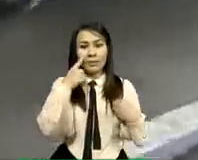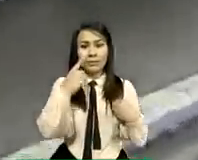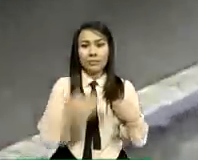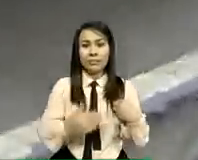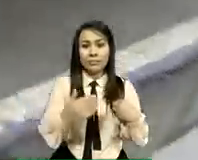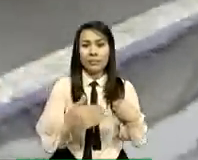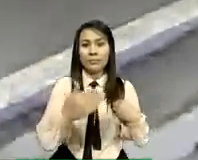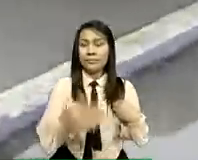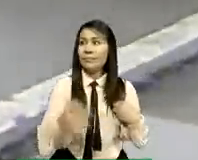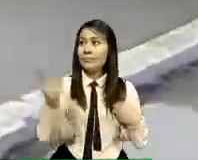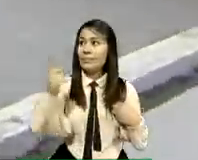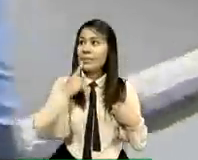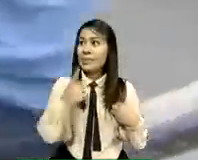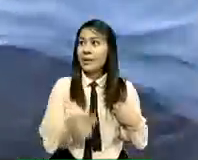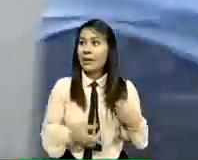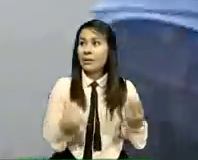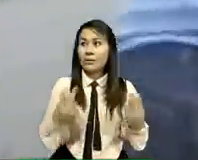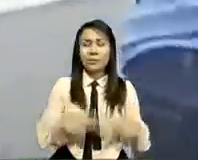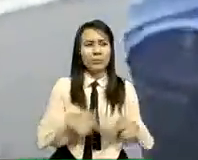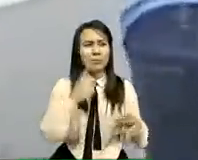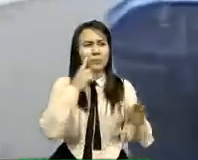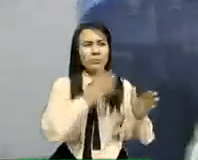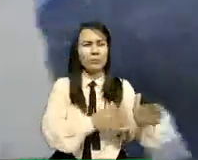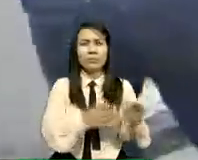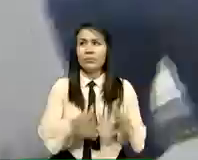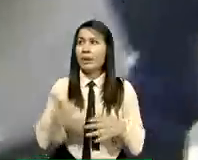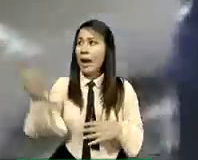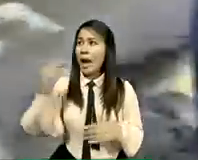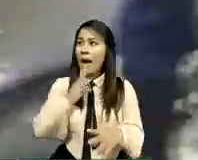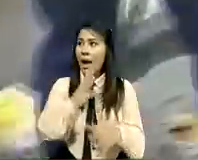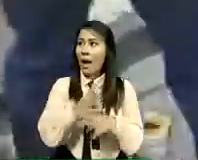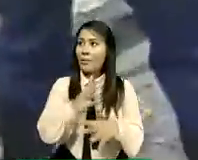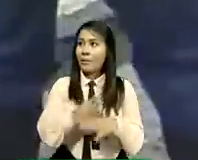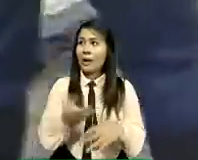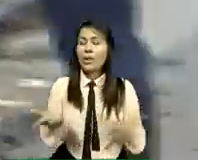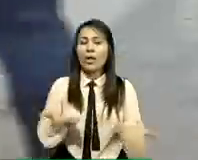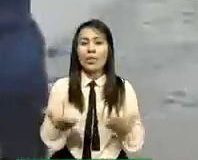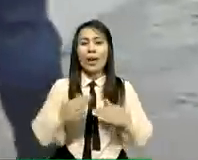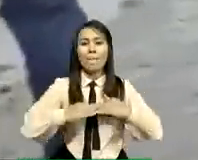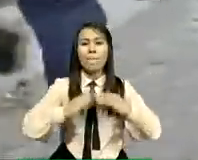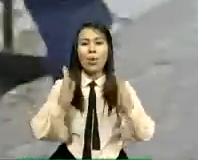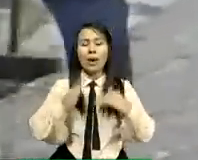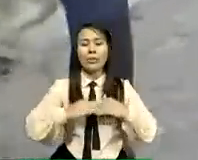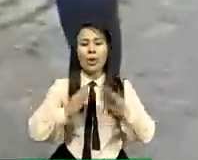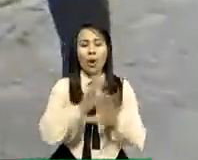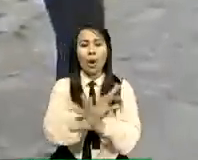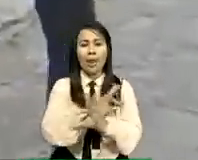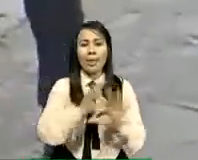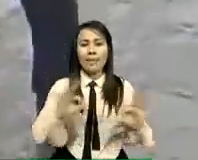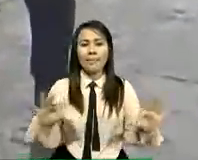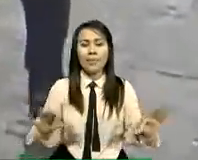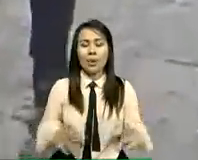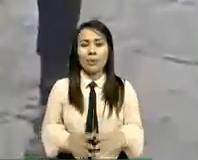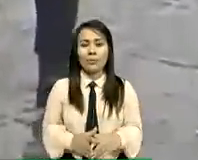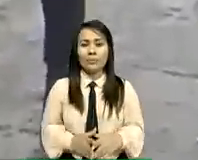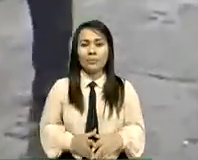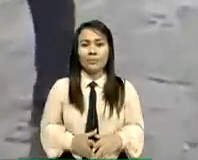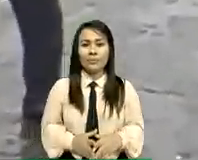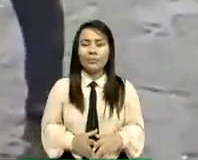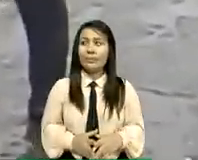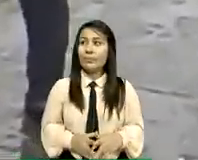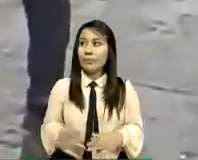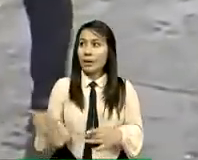caso, estamos nosotros observando cómo los señores de Puerto Limpio ya se hacen presentes para retirar esa basura que